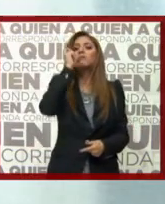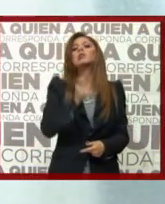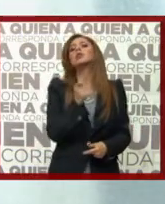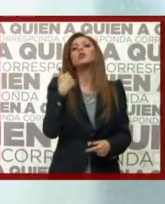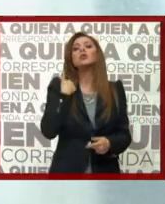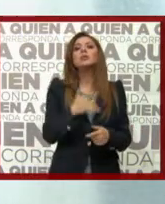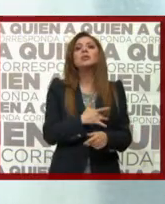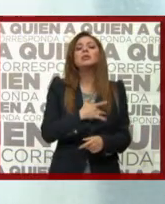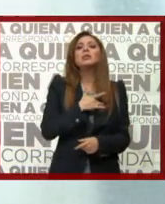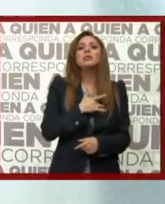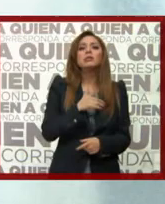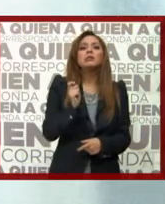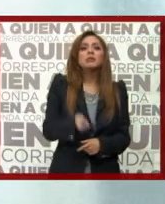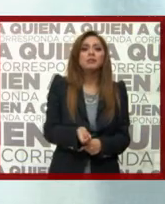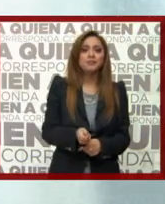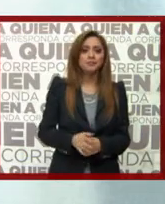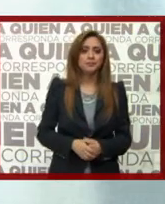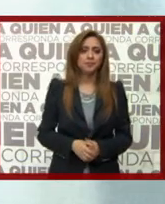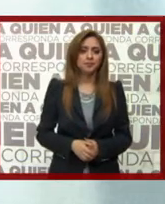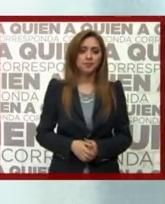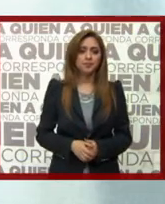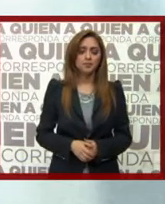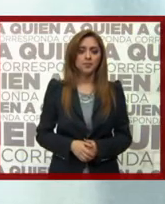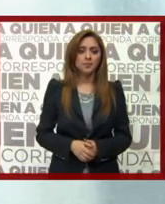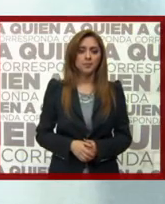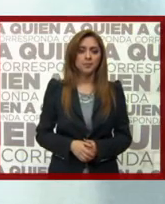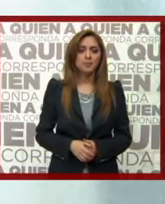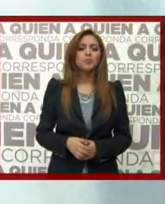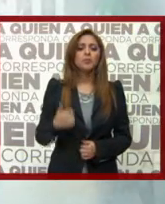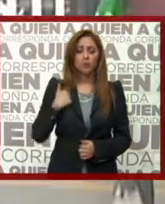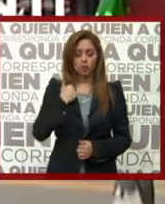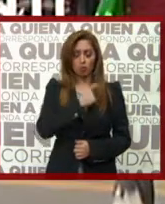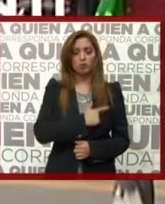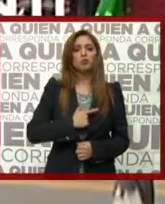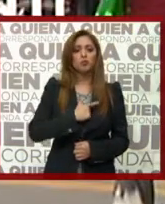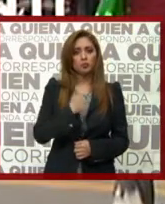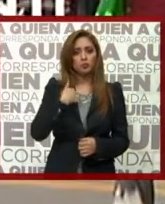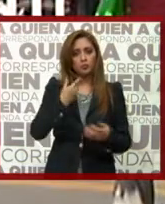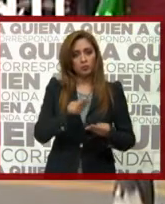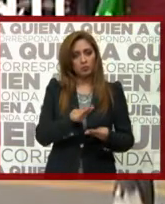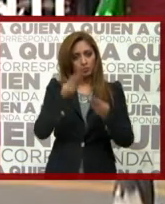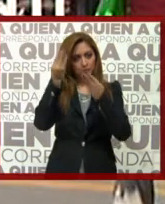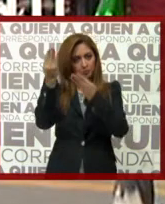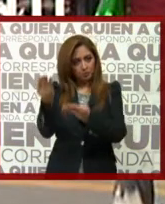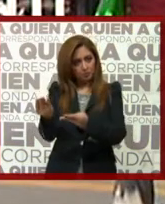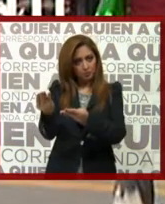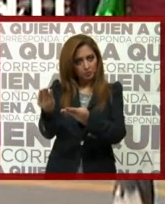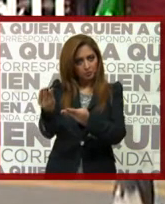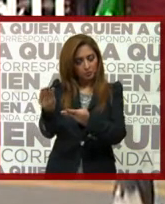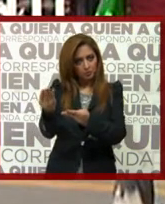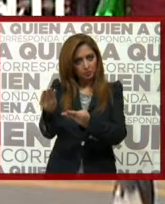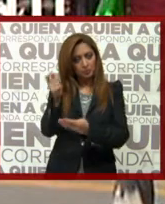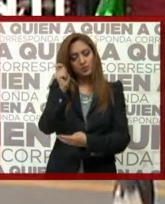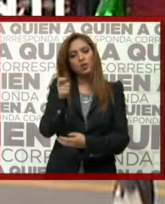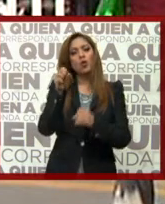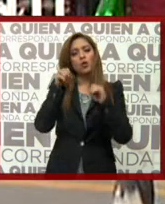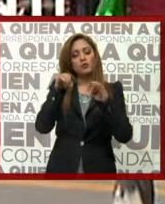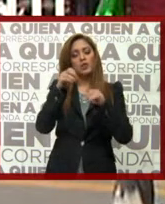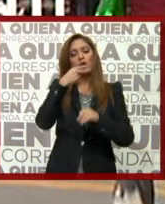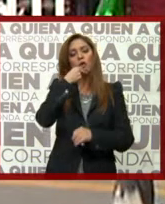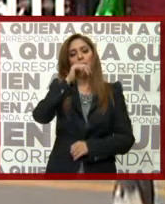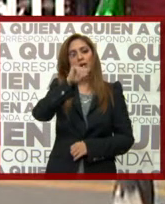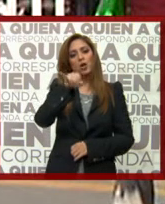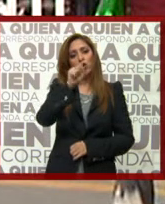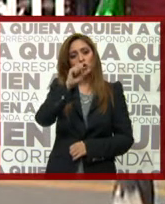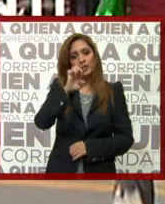te surge esa sensación. Con todo gusto, lo vamos a hacer llegar directamente lo voy a hacer llegar a la oficina de José Reyes